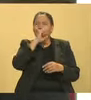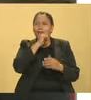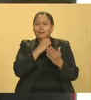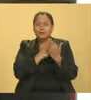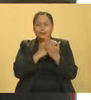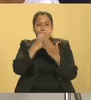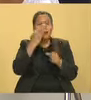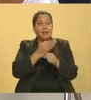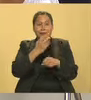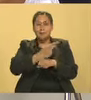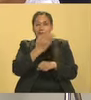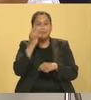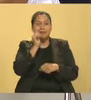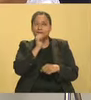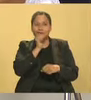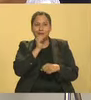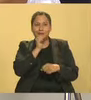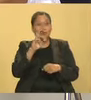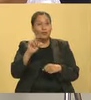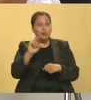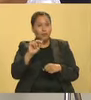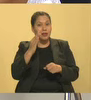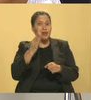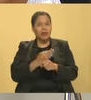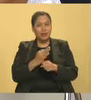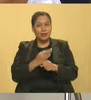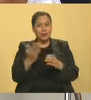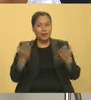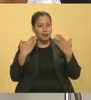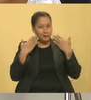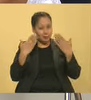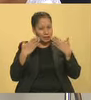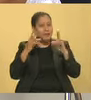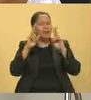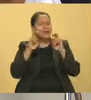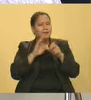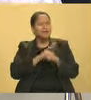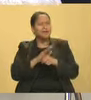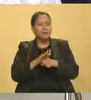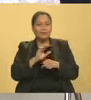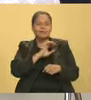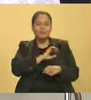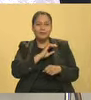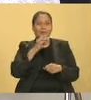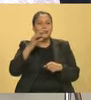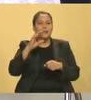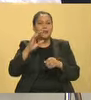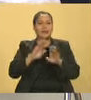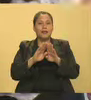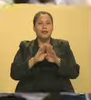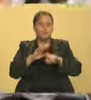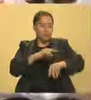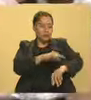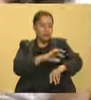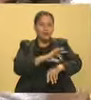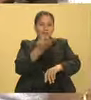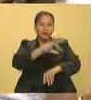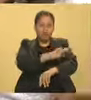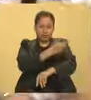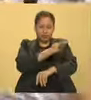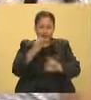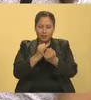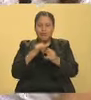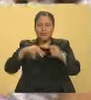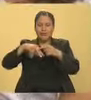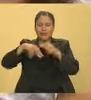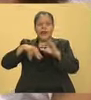la primavera. No. Y para esta temperatura, ¿qué tema vamos a ver hoy, querida? Depilación de brazos y piernas. Es para